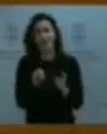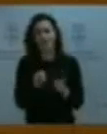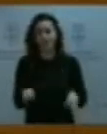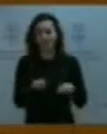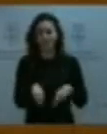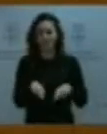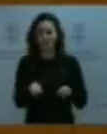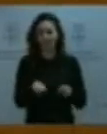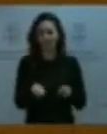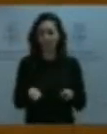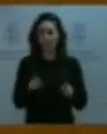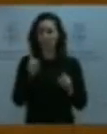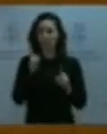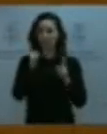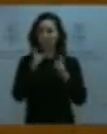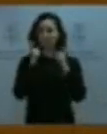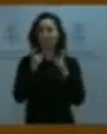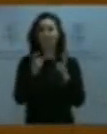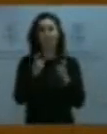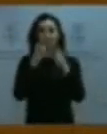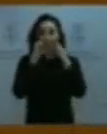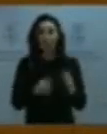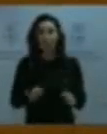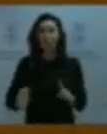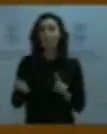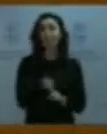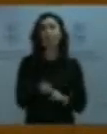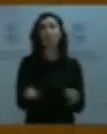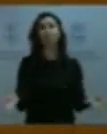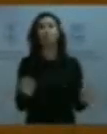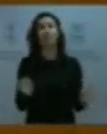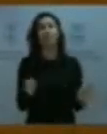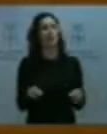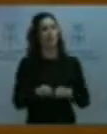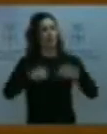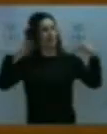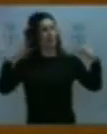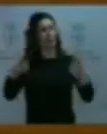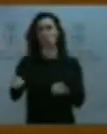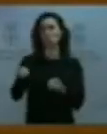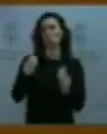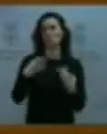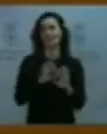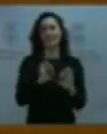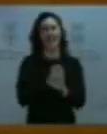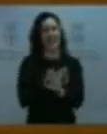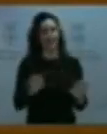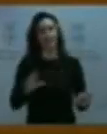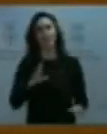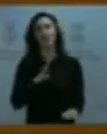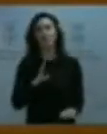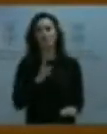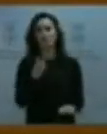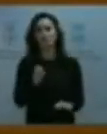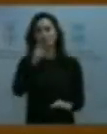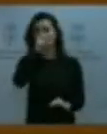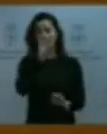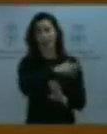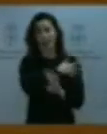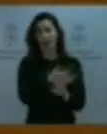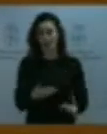problema. Y no nos cuente milagros. Llevan, como digo, 20 años con este problema. Claro, usted dice,